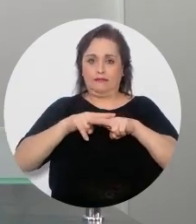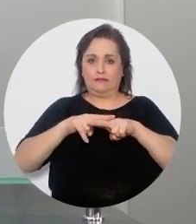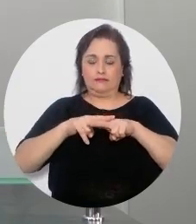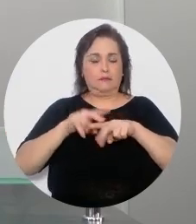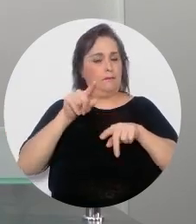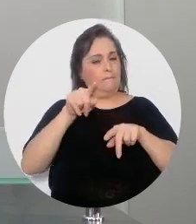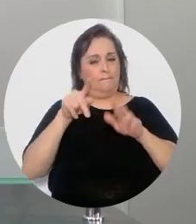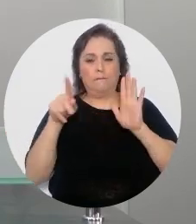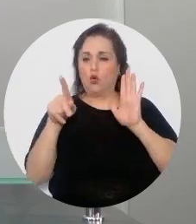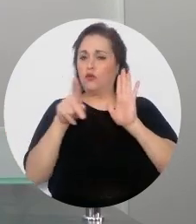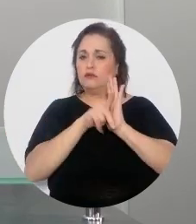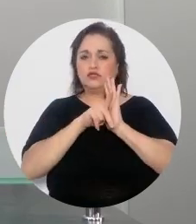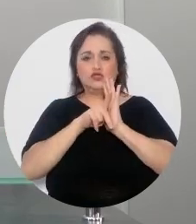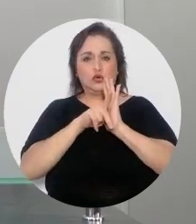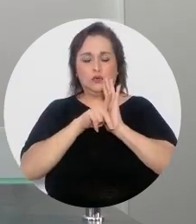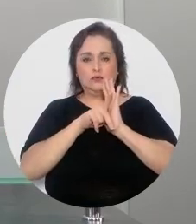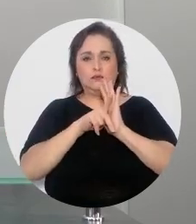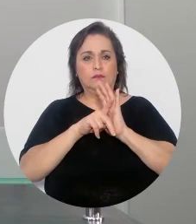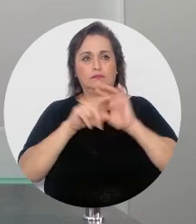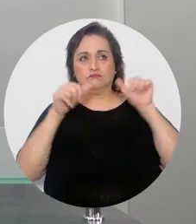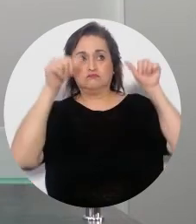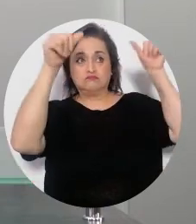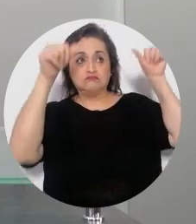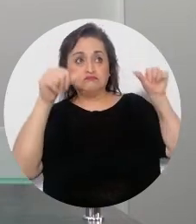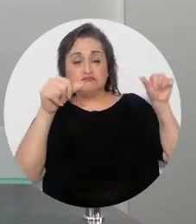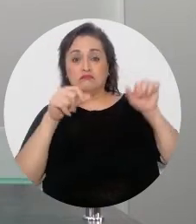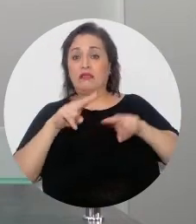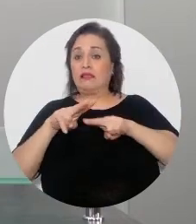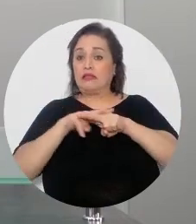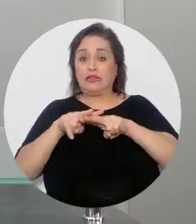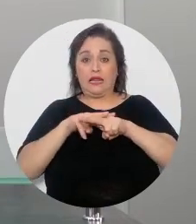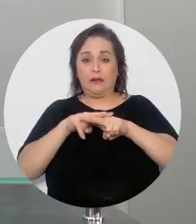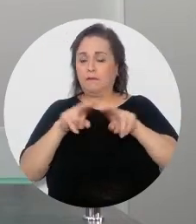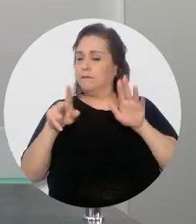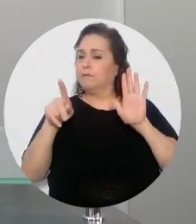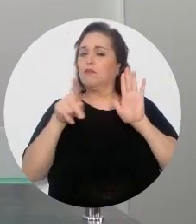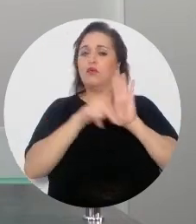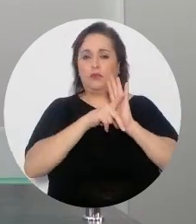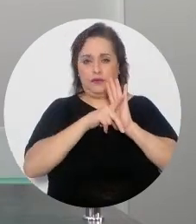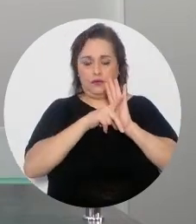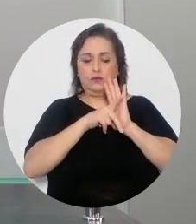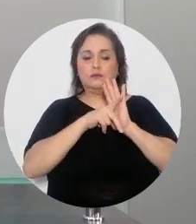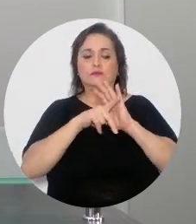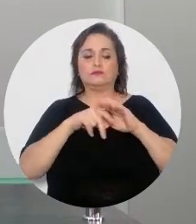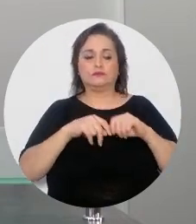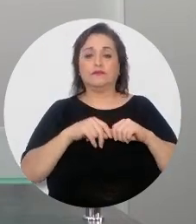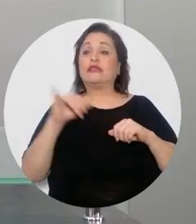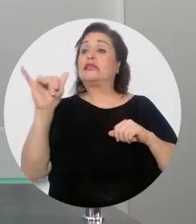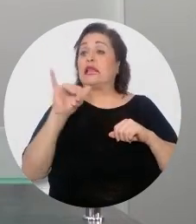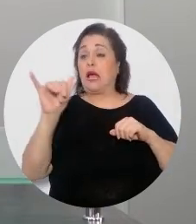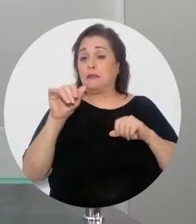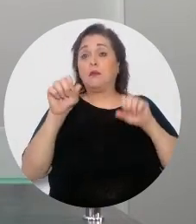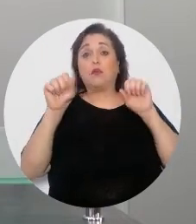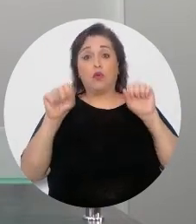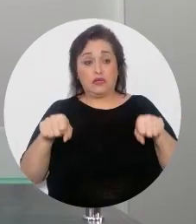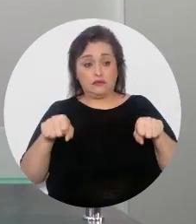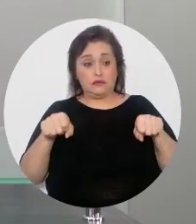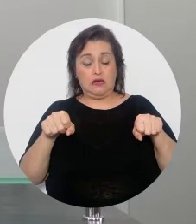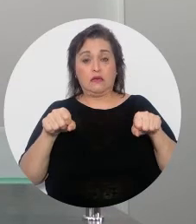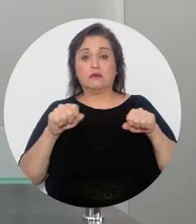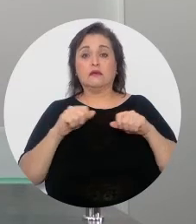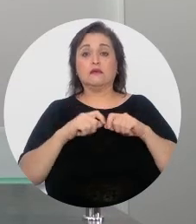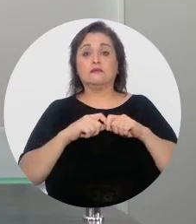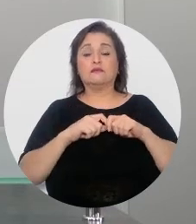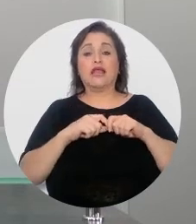En el tren hay una prohibición para colocar este tipo de propaganda. También puede